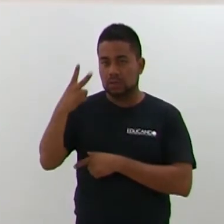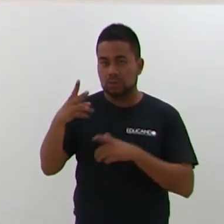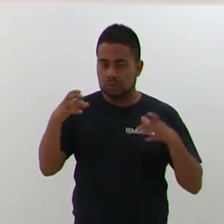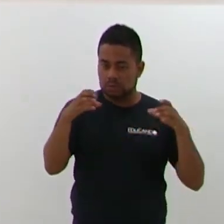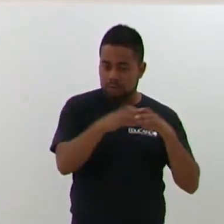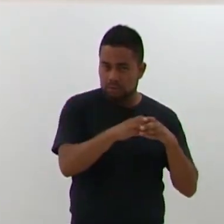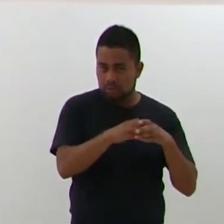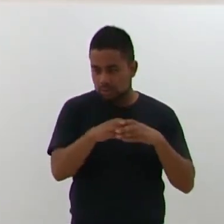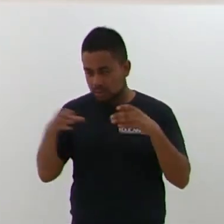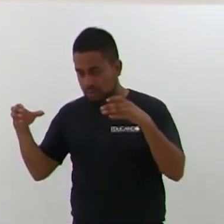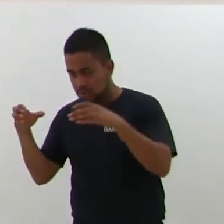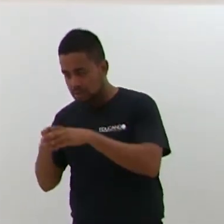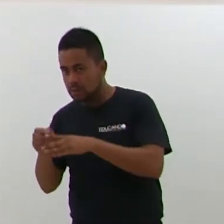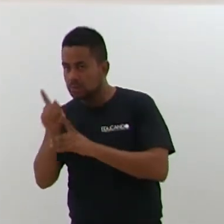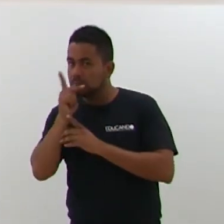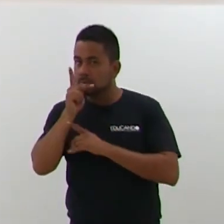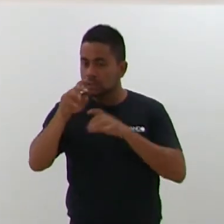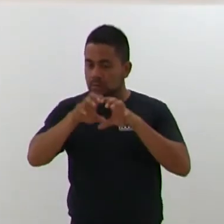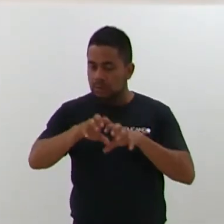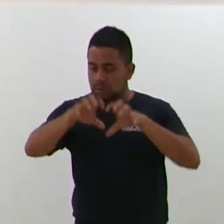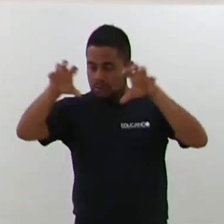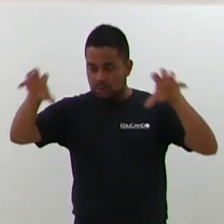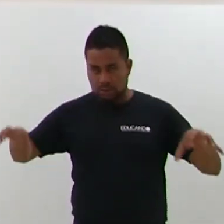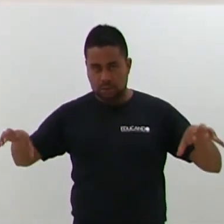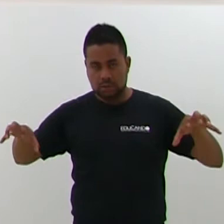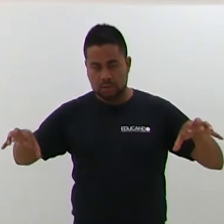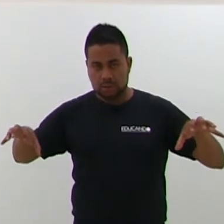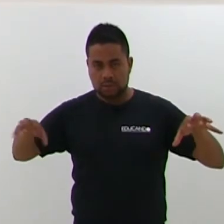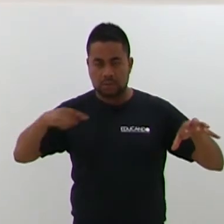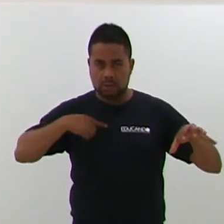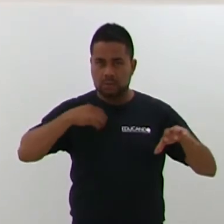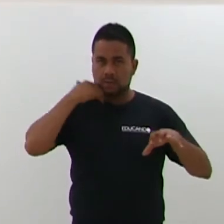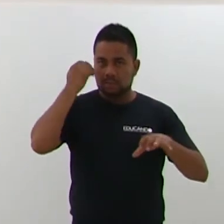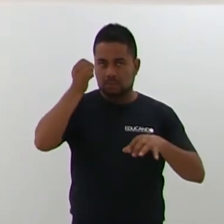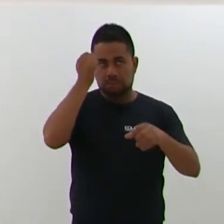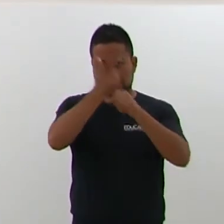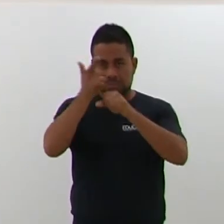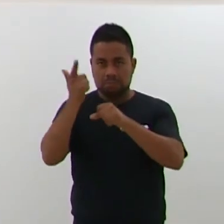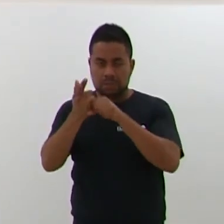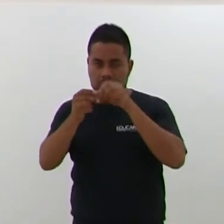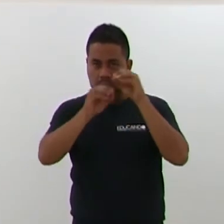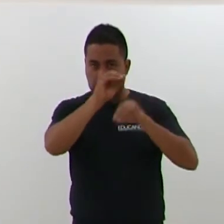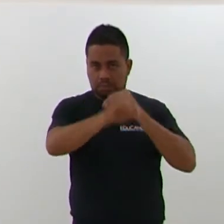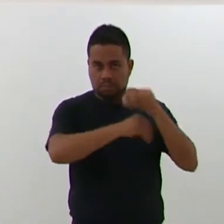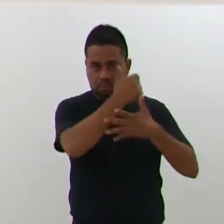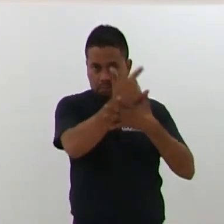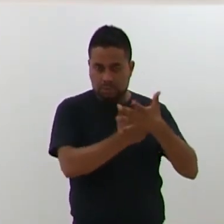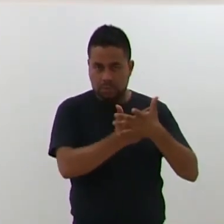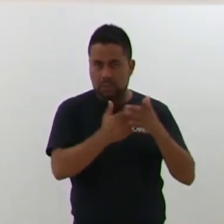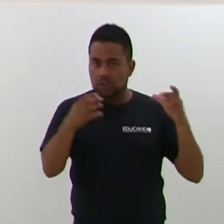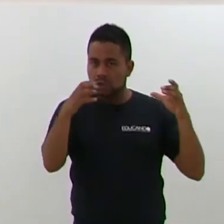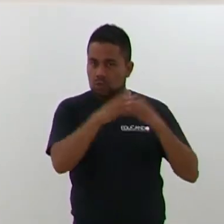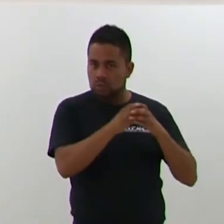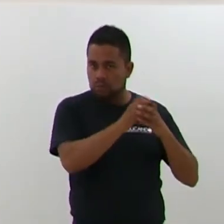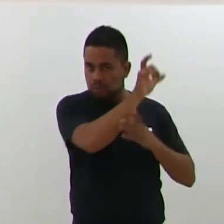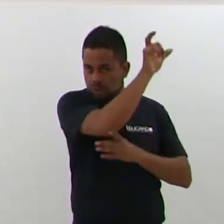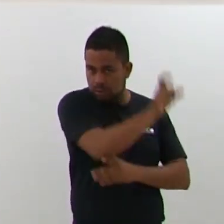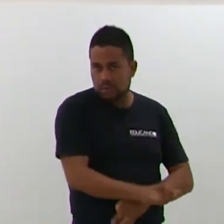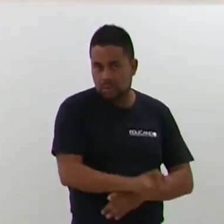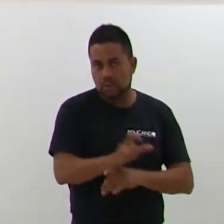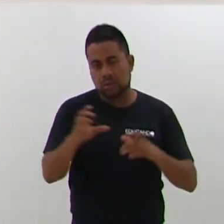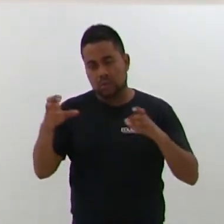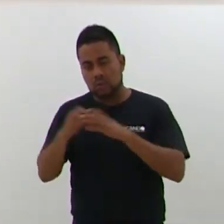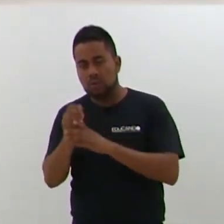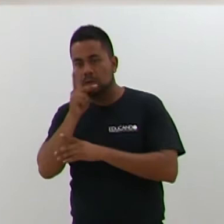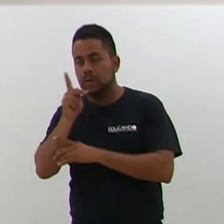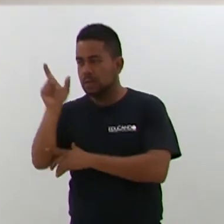familias léxicas que quiero que ustedes encuentren y que coloquemos a una familia léxica de este lado y a